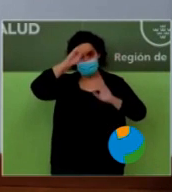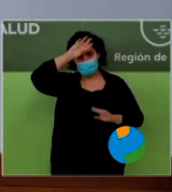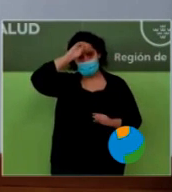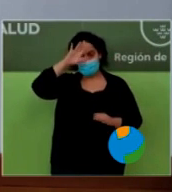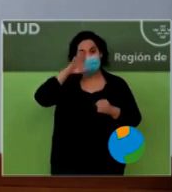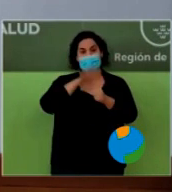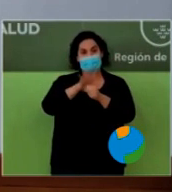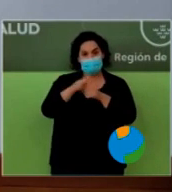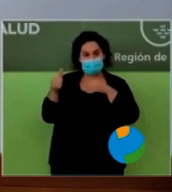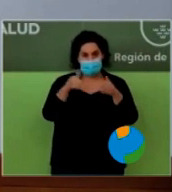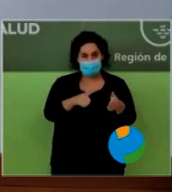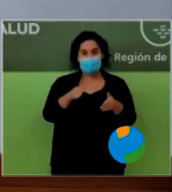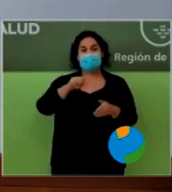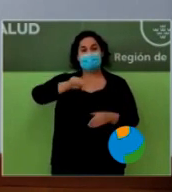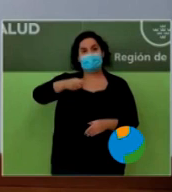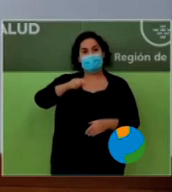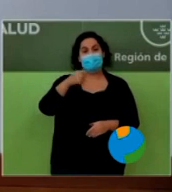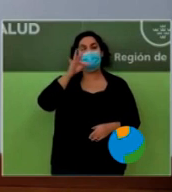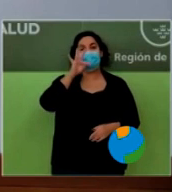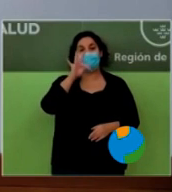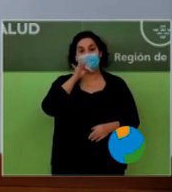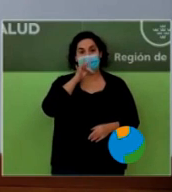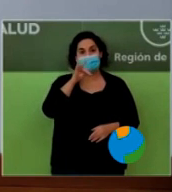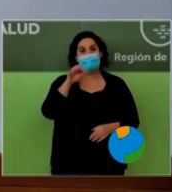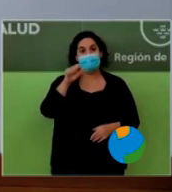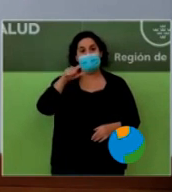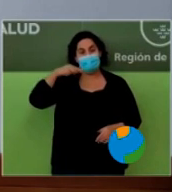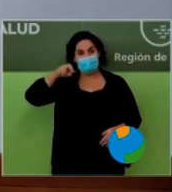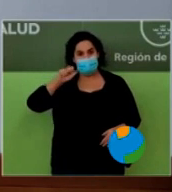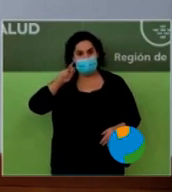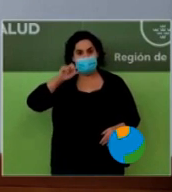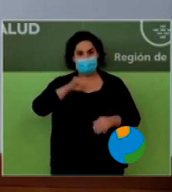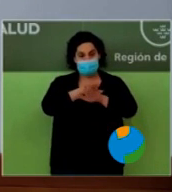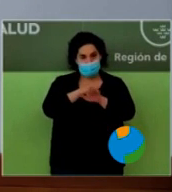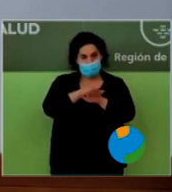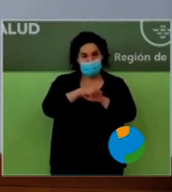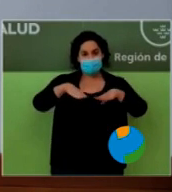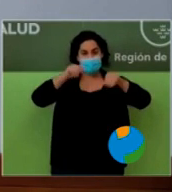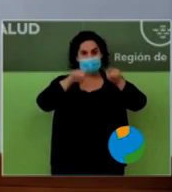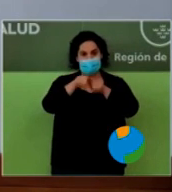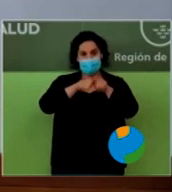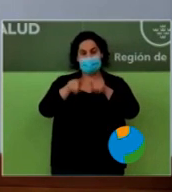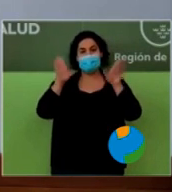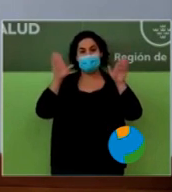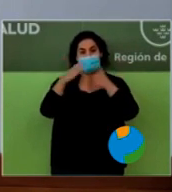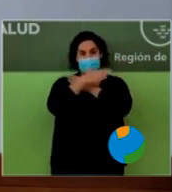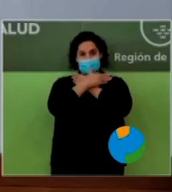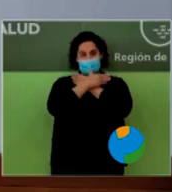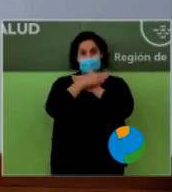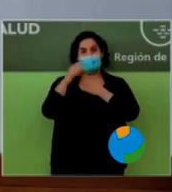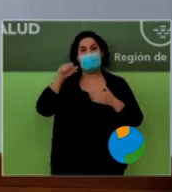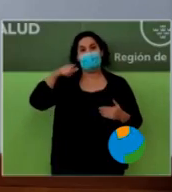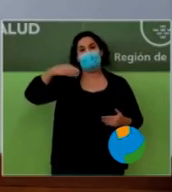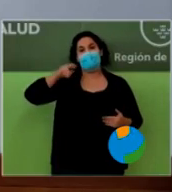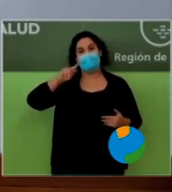Campos del Río, San Pedro del Pinatar, Fortuna, Alguazas, Mazarrón, Las Torres de Cotillas, Abanilla, Albudeite,